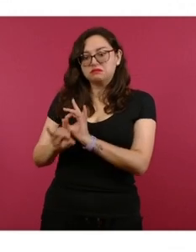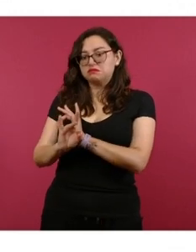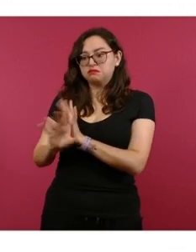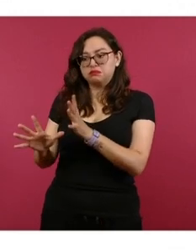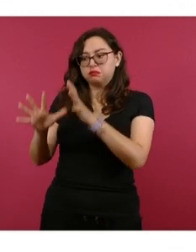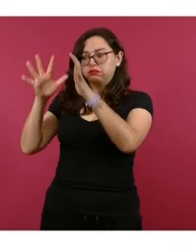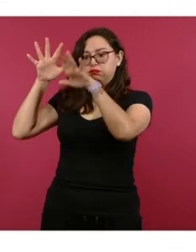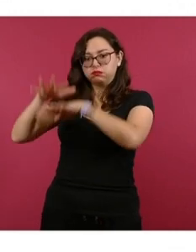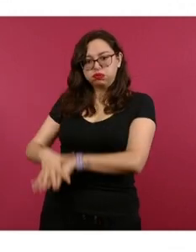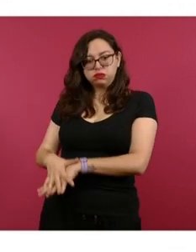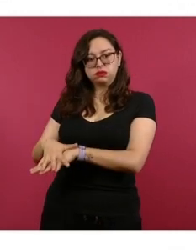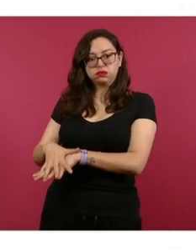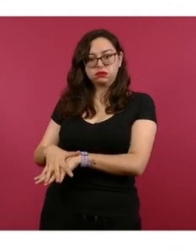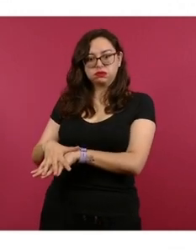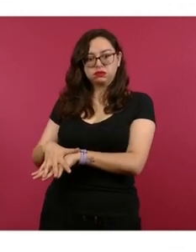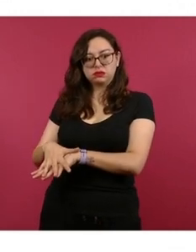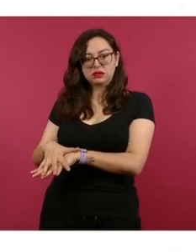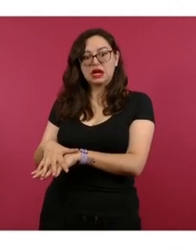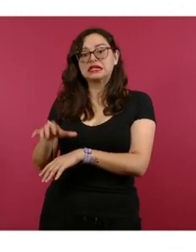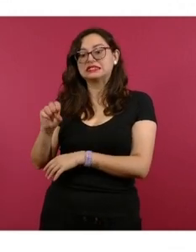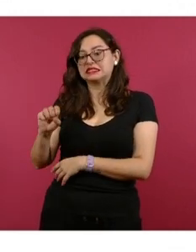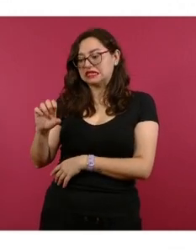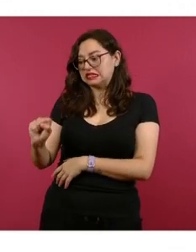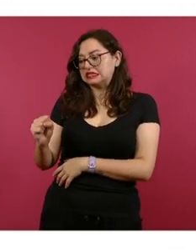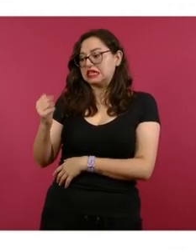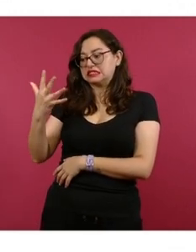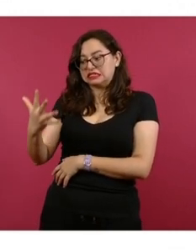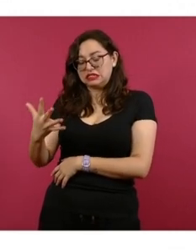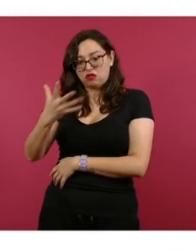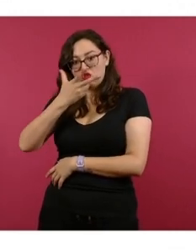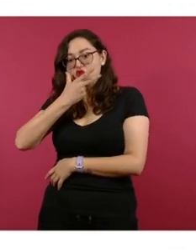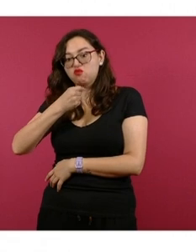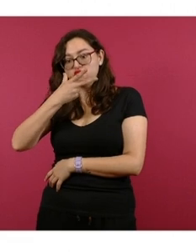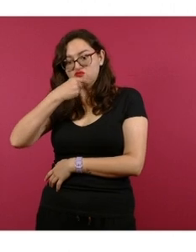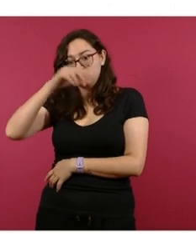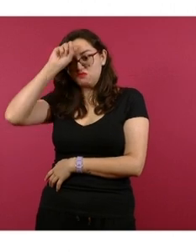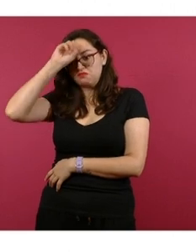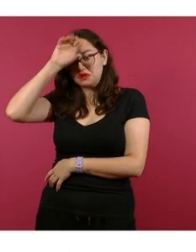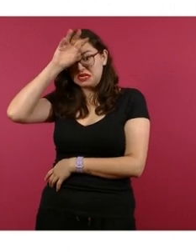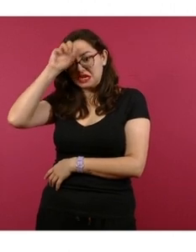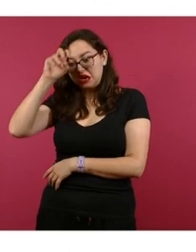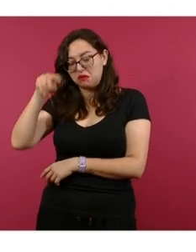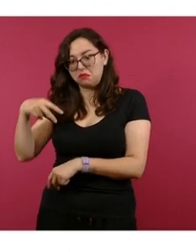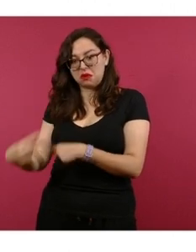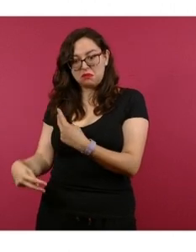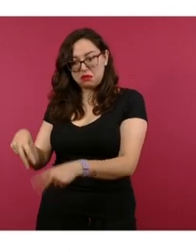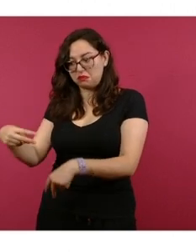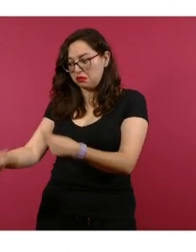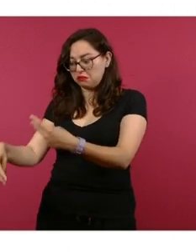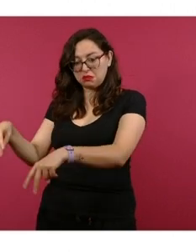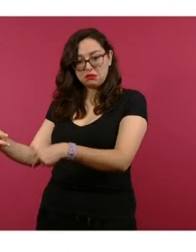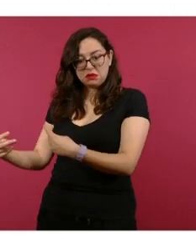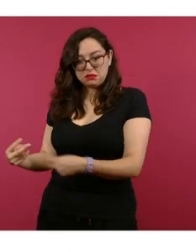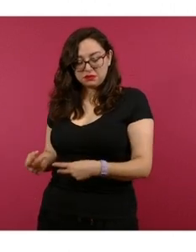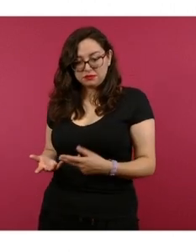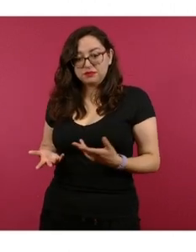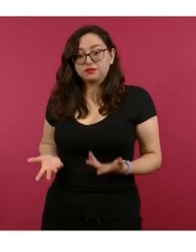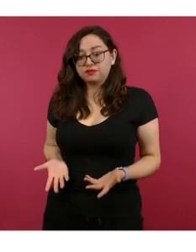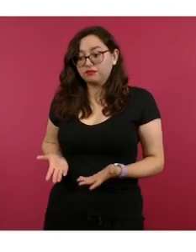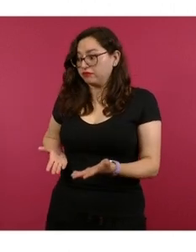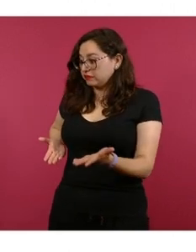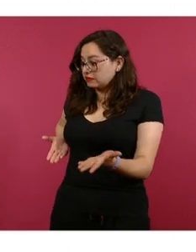de Conchos en la región carbonífera de Coahuila. Después de iniciado el rescate y de haber